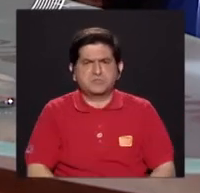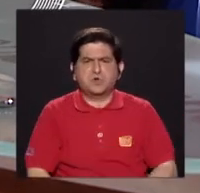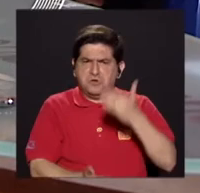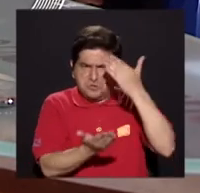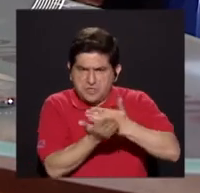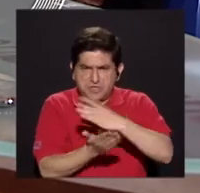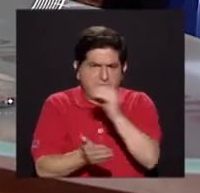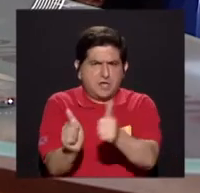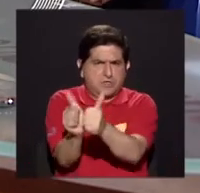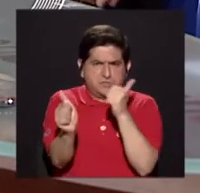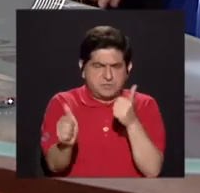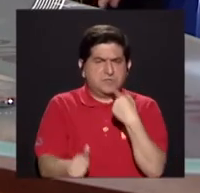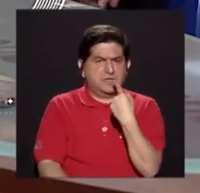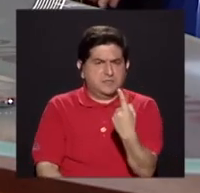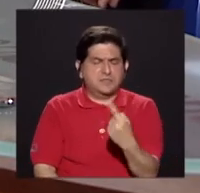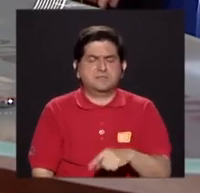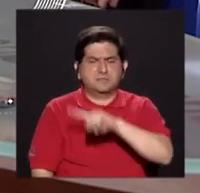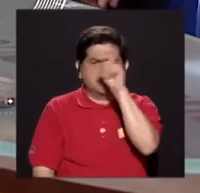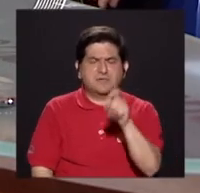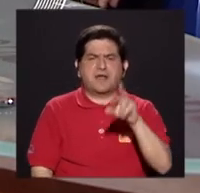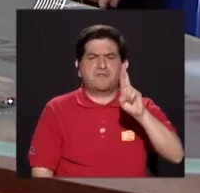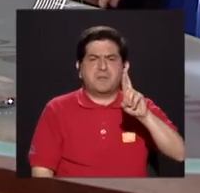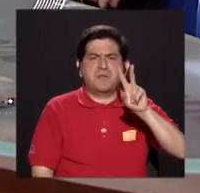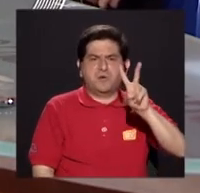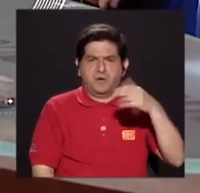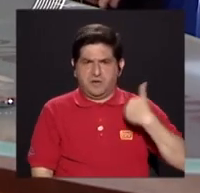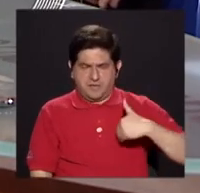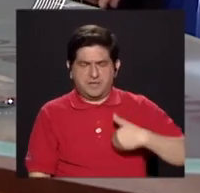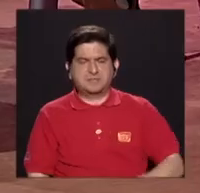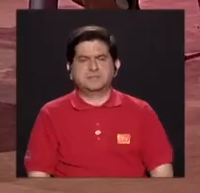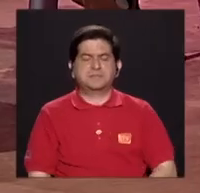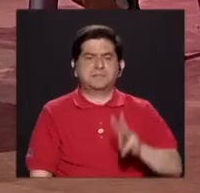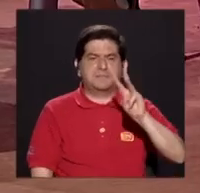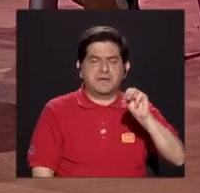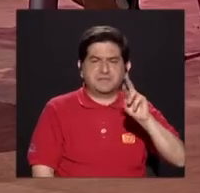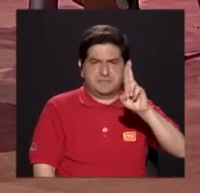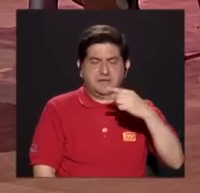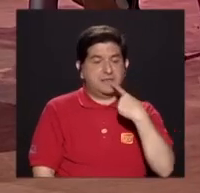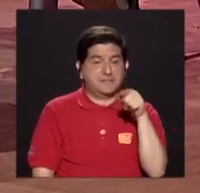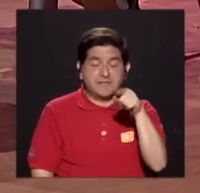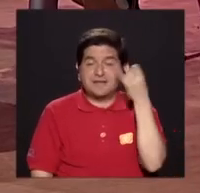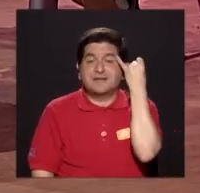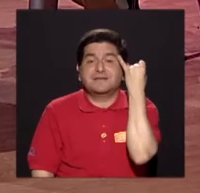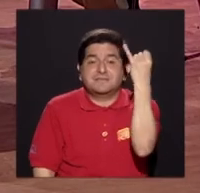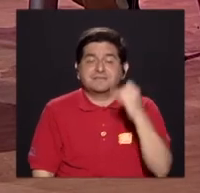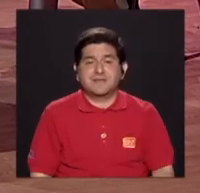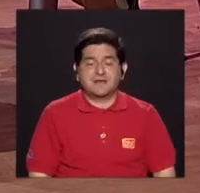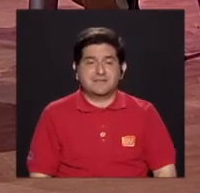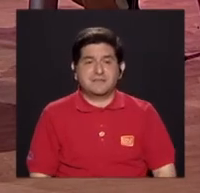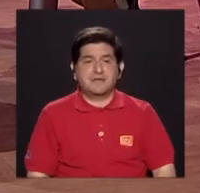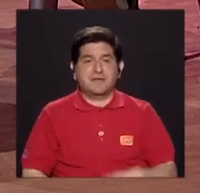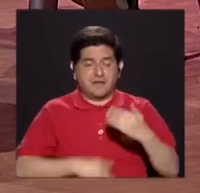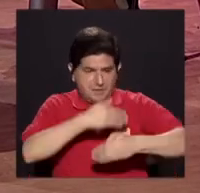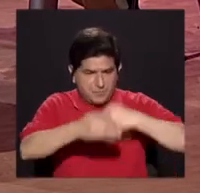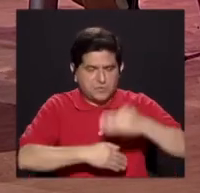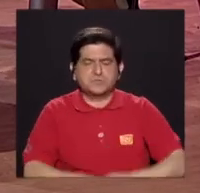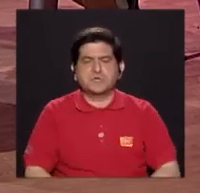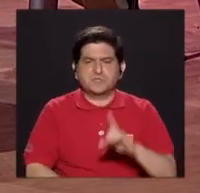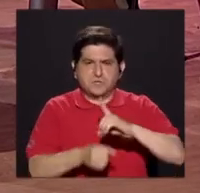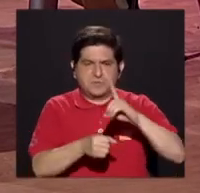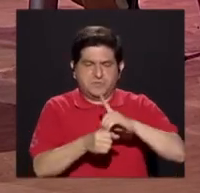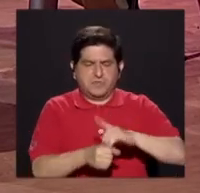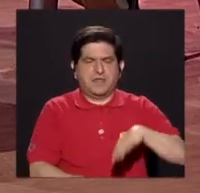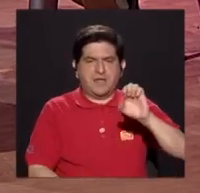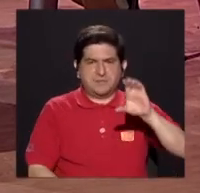Plantea Ramiro Vargas. Y Marcela Ruiz dice, señalar que esta iniciativa la gestó la diputada Epsi Campbell. No se logró